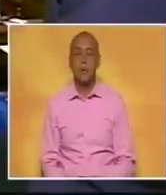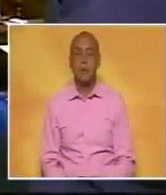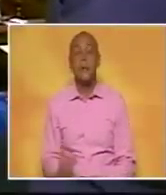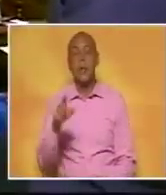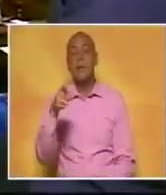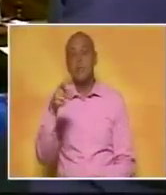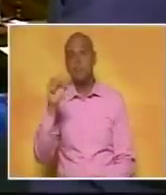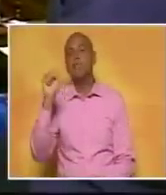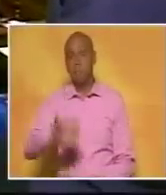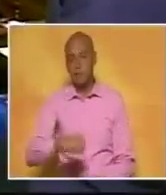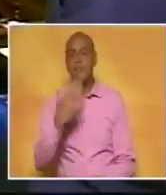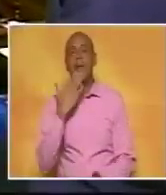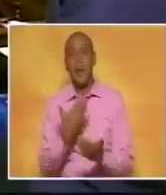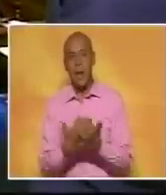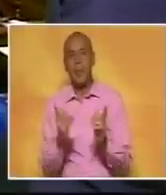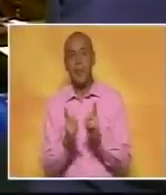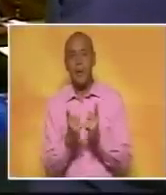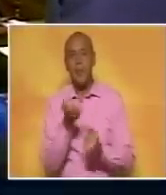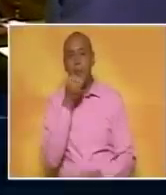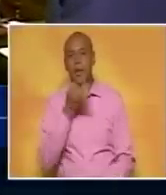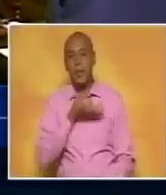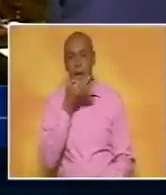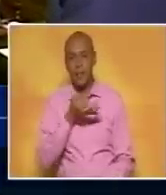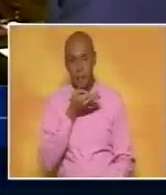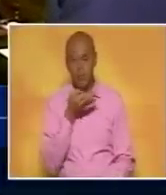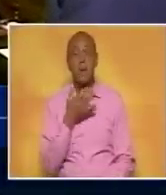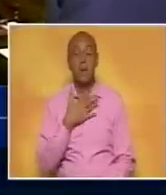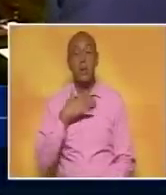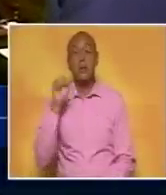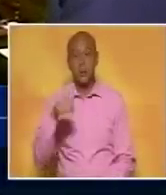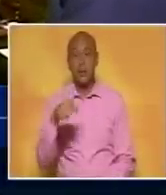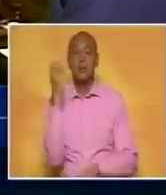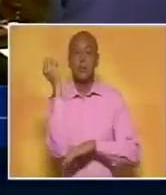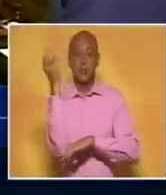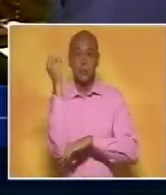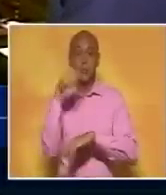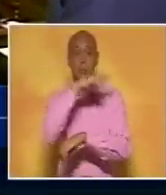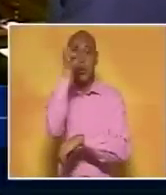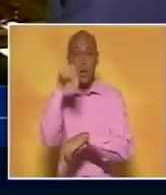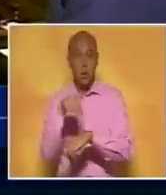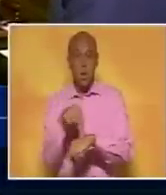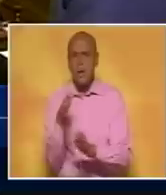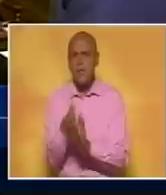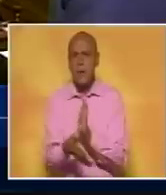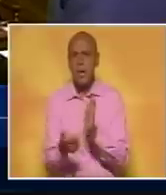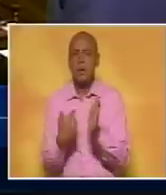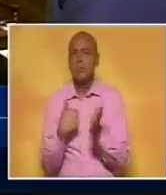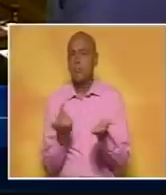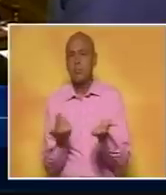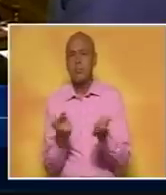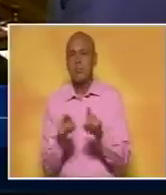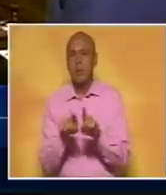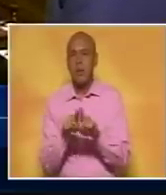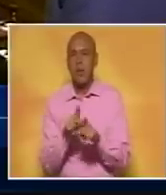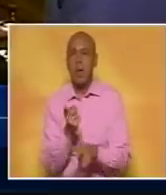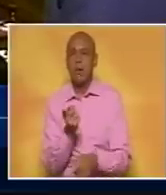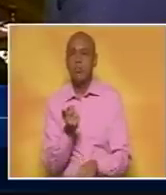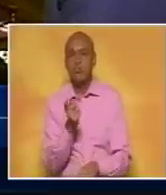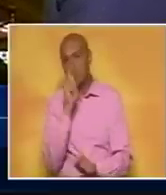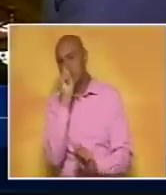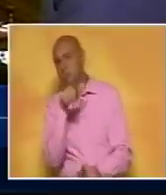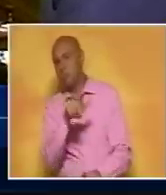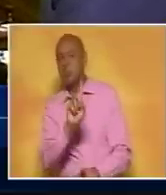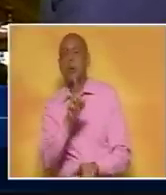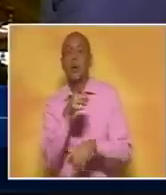Sí, así es. Gracias. Buenas tardes. El Parlamento venezolano no es ajeno al actual panorama político